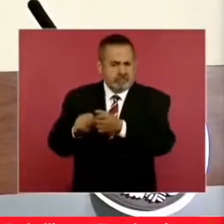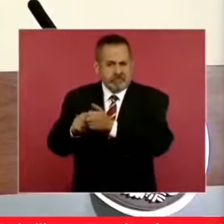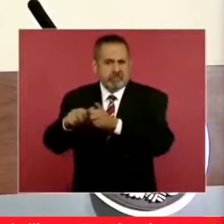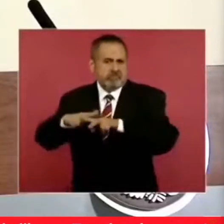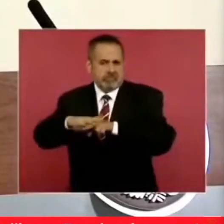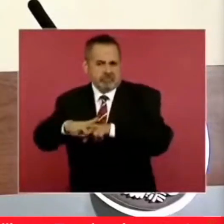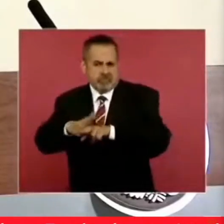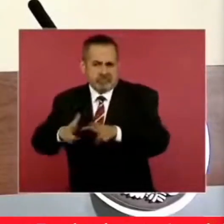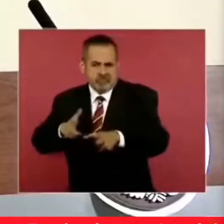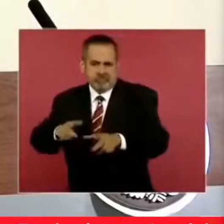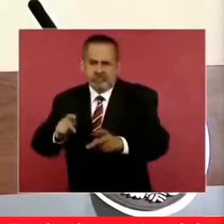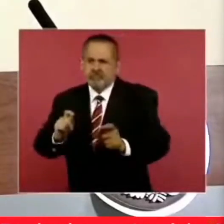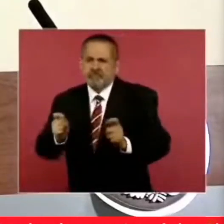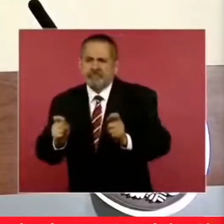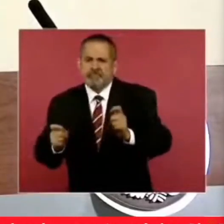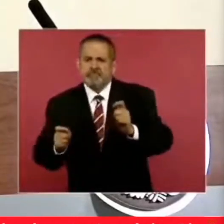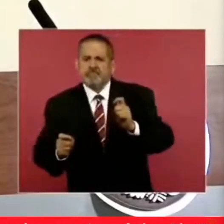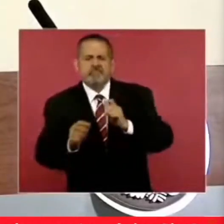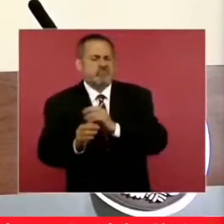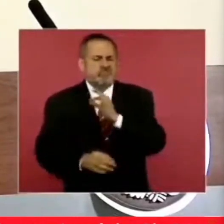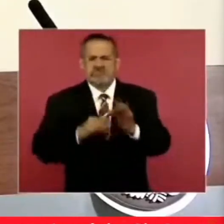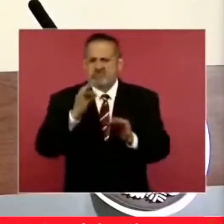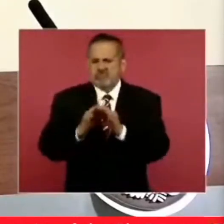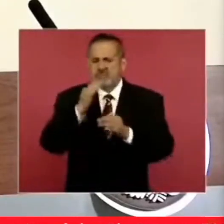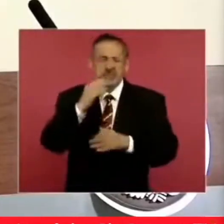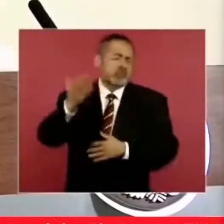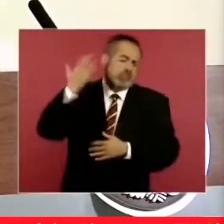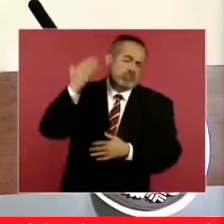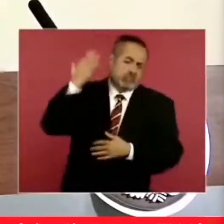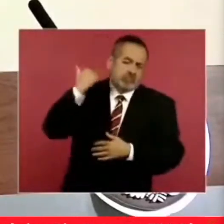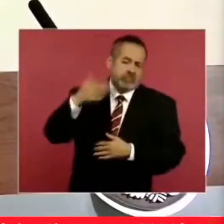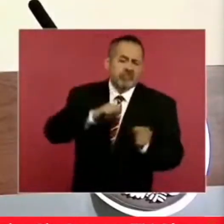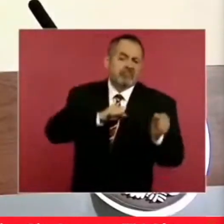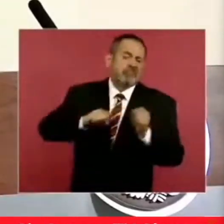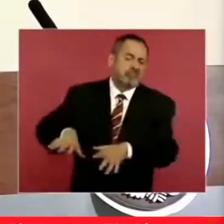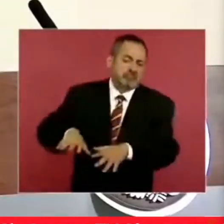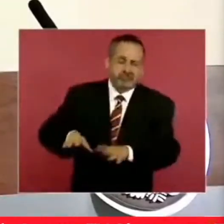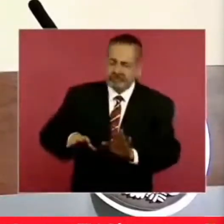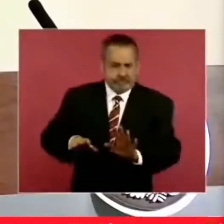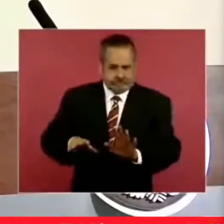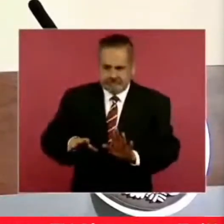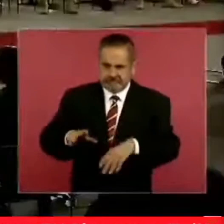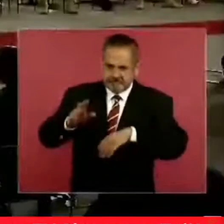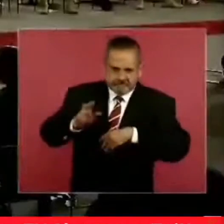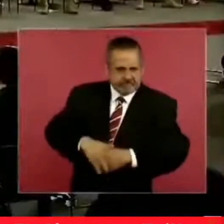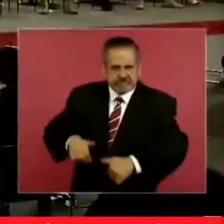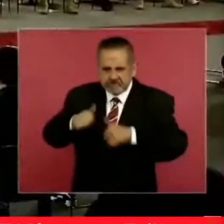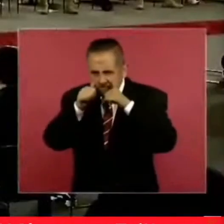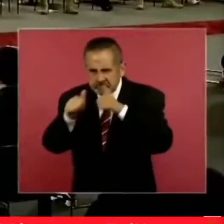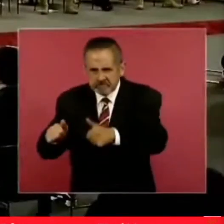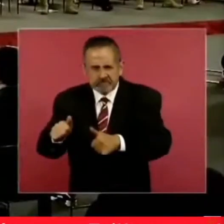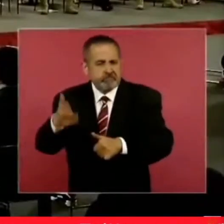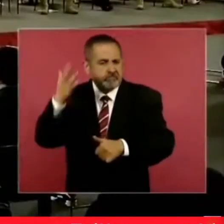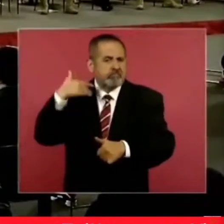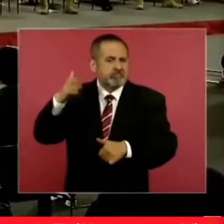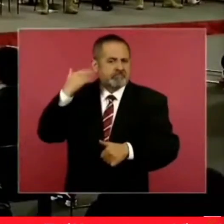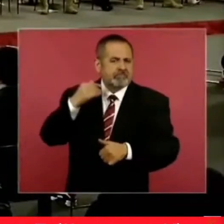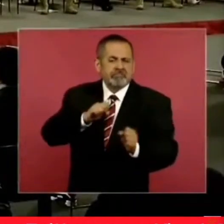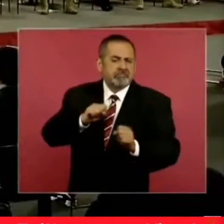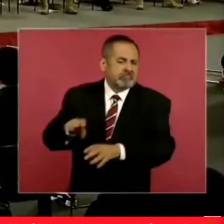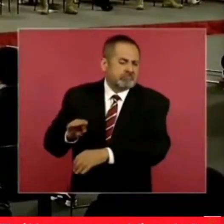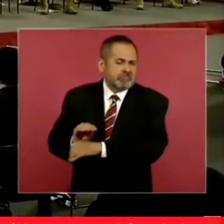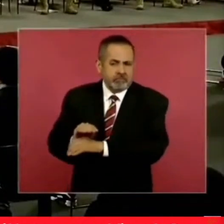transformadoras acabaremos con ese abandono doloroso de muchísimos años que sufrió la zona sur de quintana roo